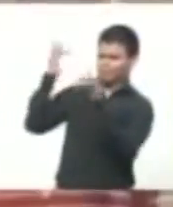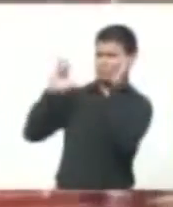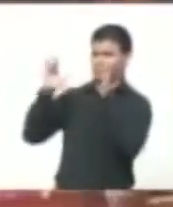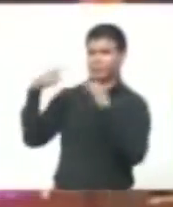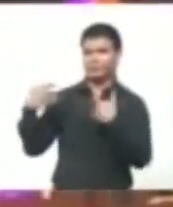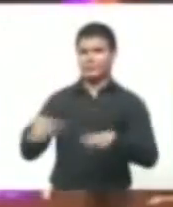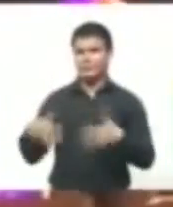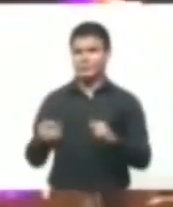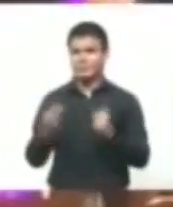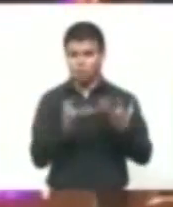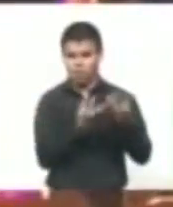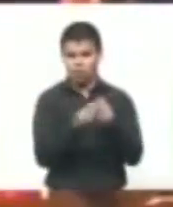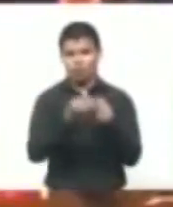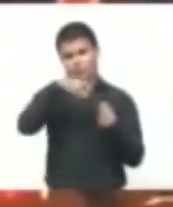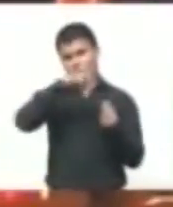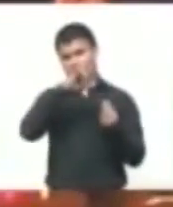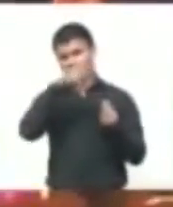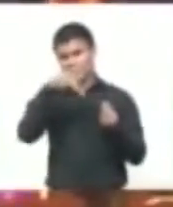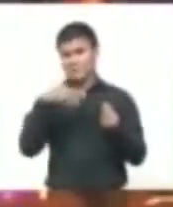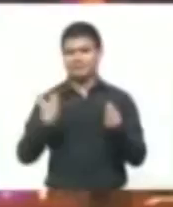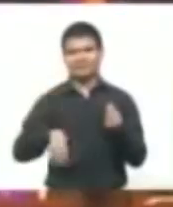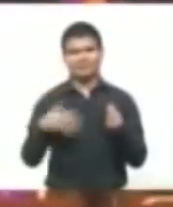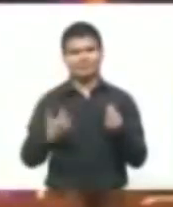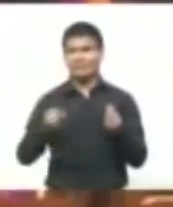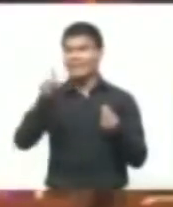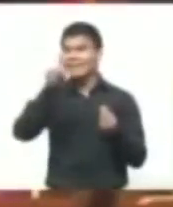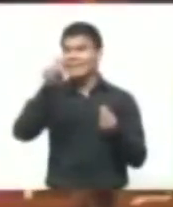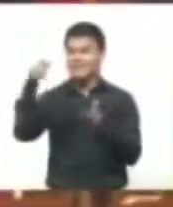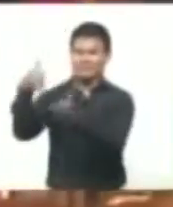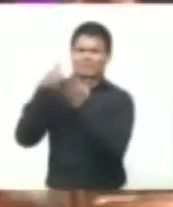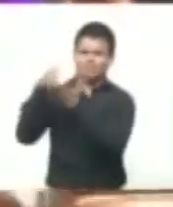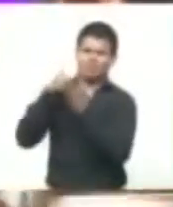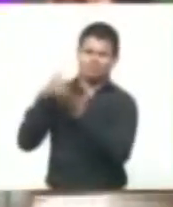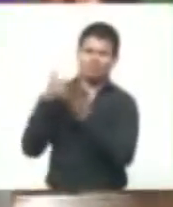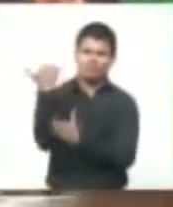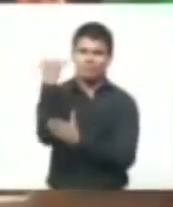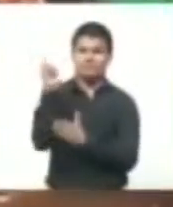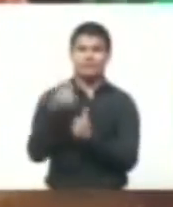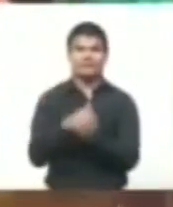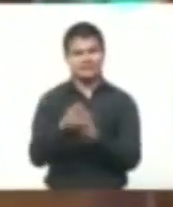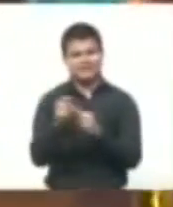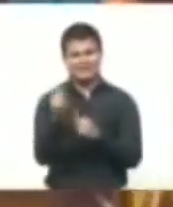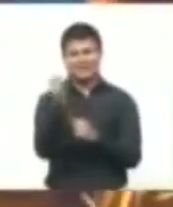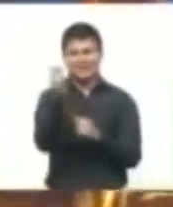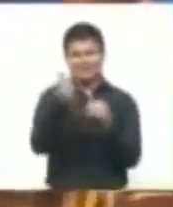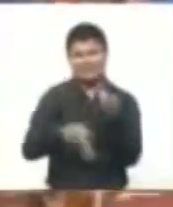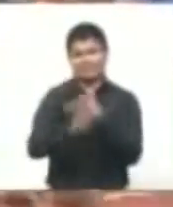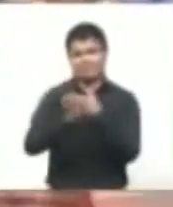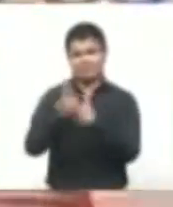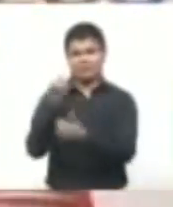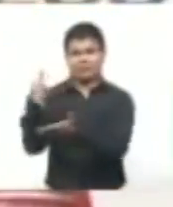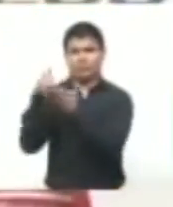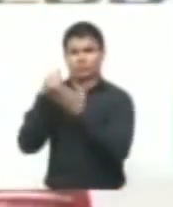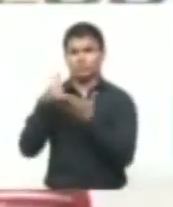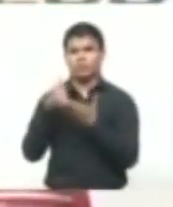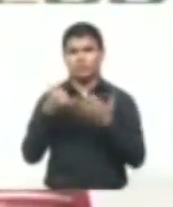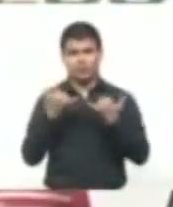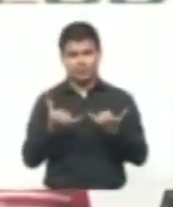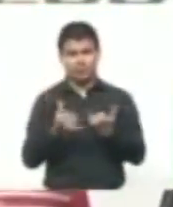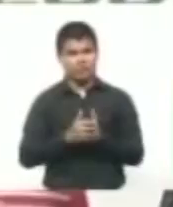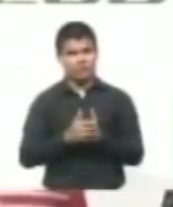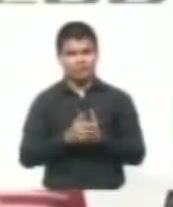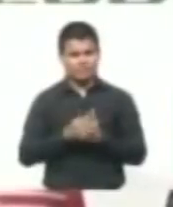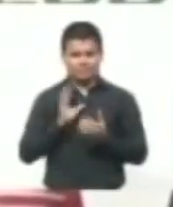con la nómina del PIN, ¿verdad? Que eso es el sexto Congo de Oro casi consecutivo, ¿verdad? Hicimos un show de la gente desde que